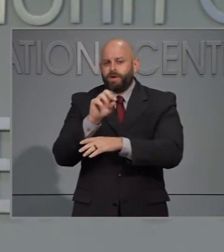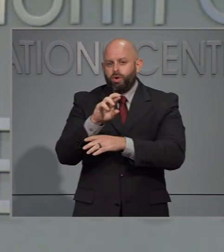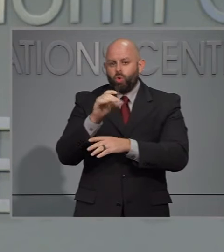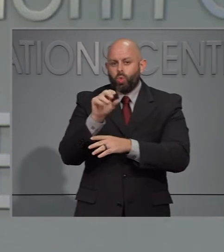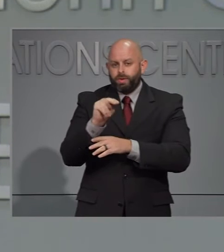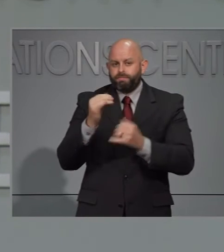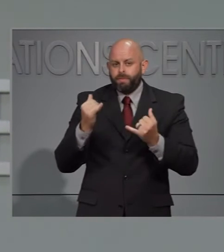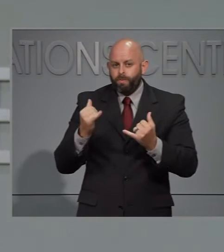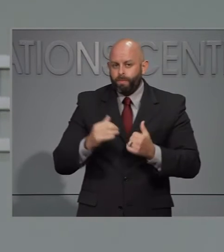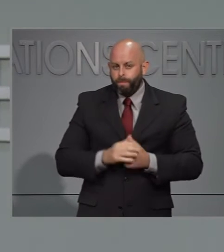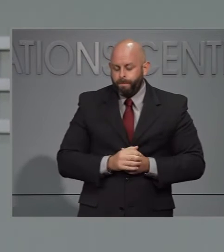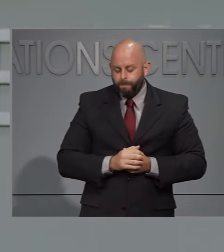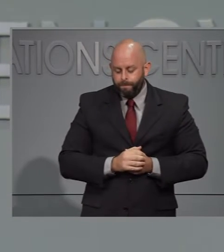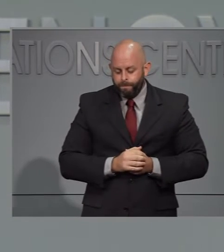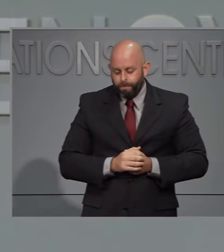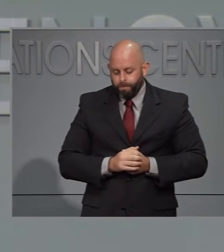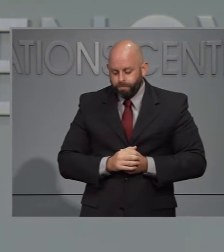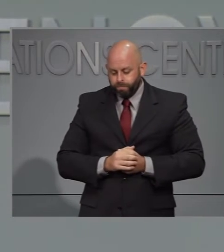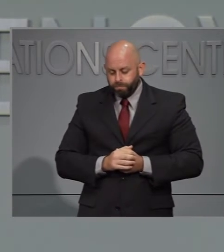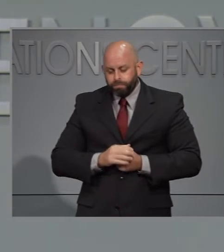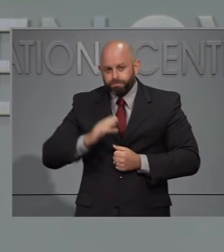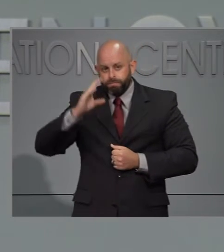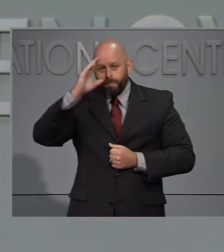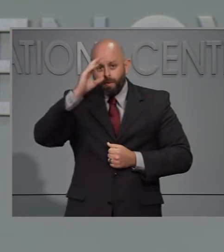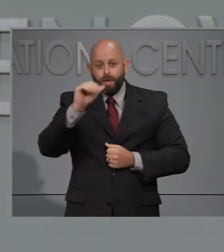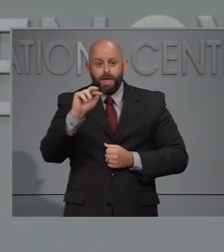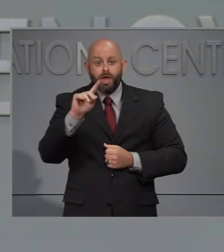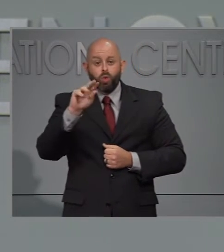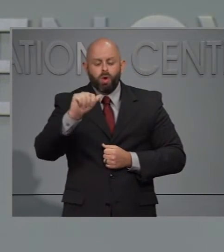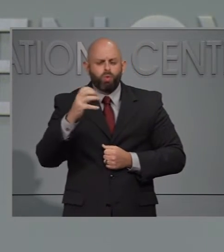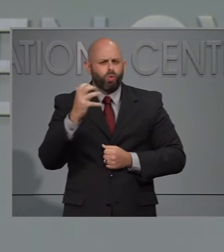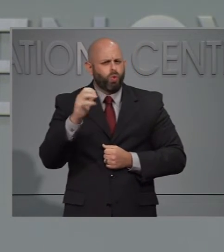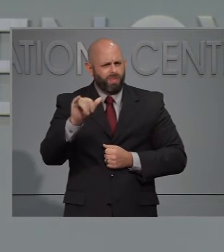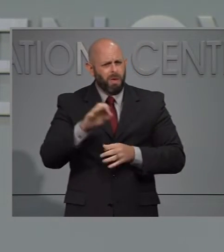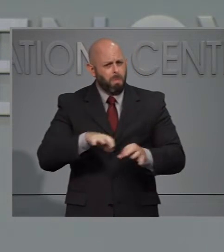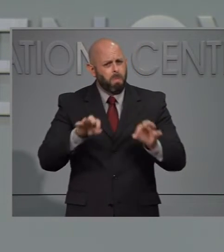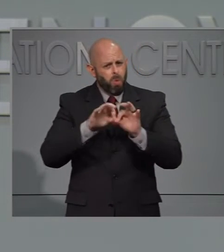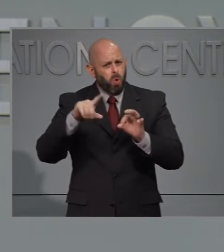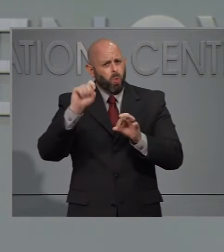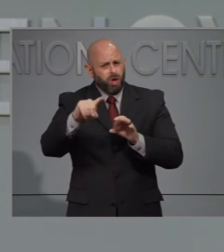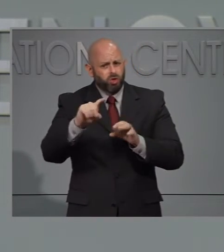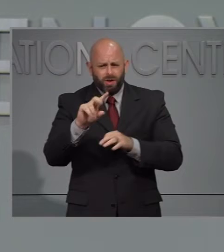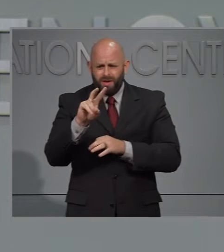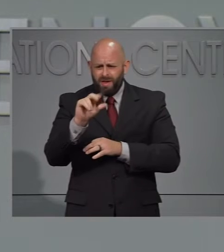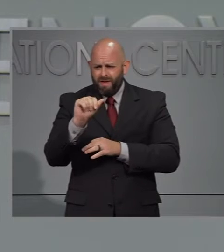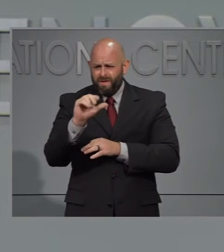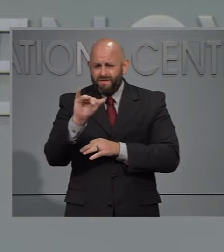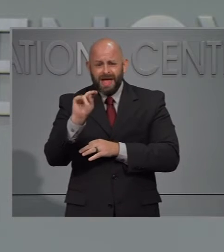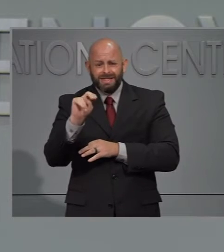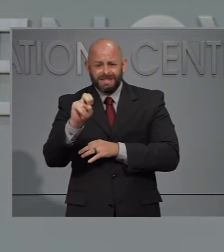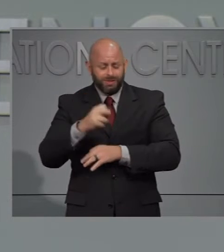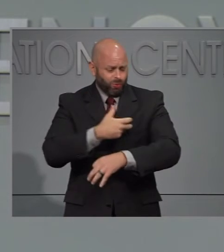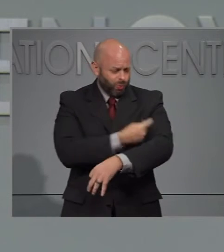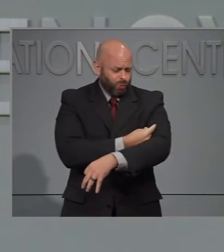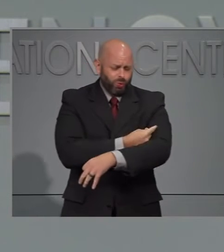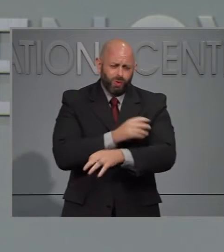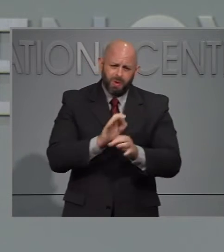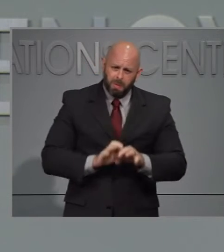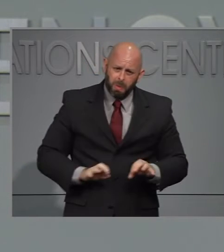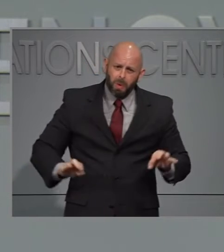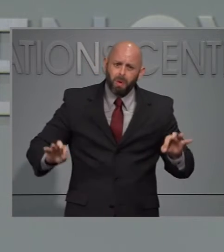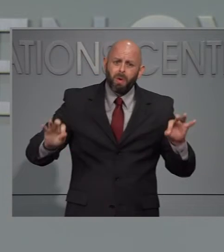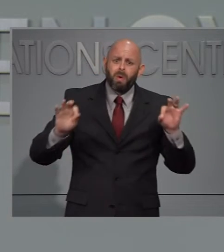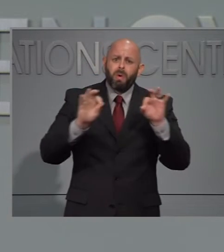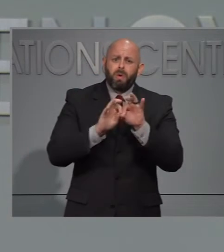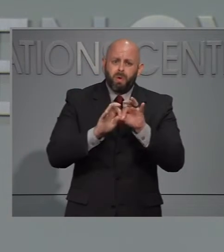Hola, Andrea. Una importantísima pregunta y creo que la confianza es tan importante mientras estamos mirando a nuestros esfuerzos para respuesta a esta